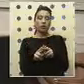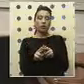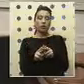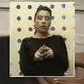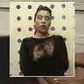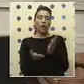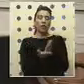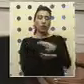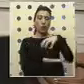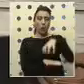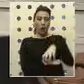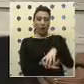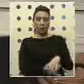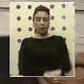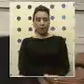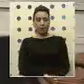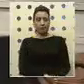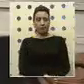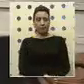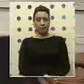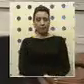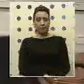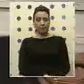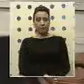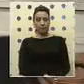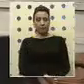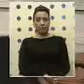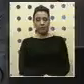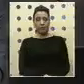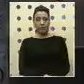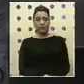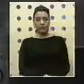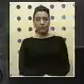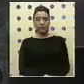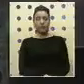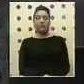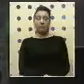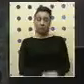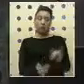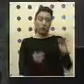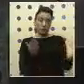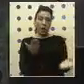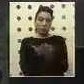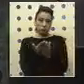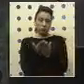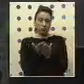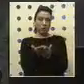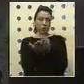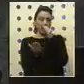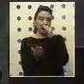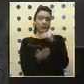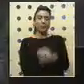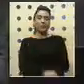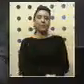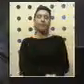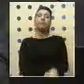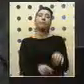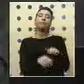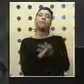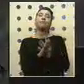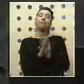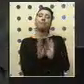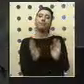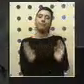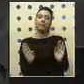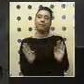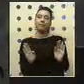minuto en el establecimiento educacional. Muchas gracias. Muy bien, se incorpora. Con esto se